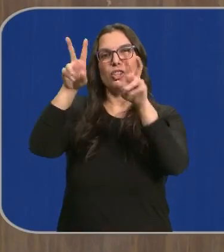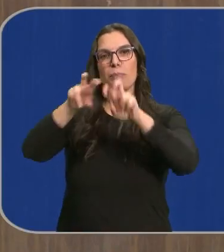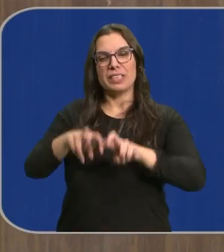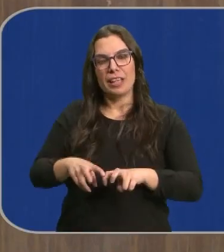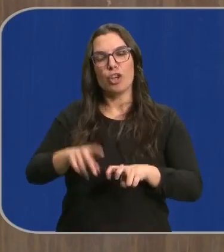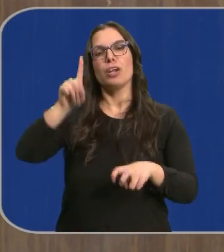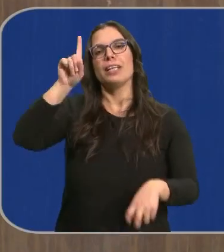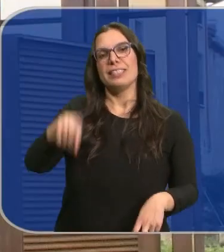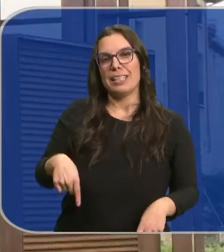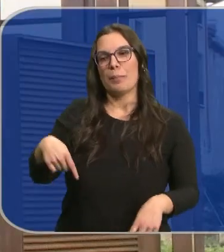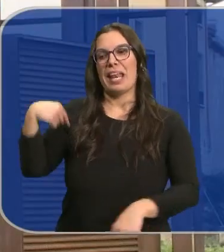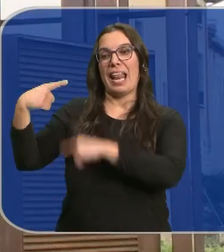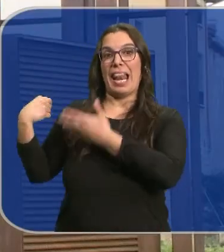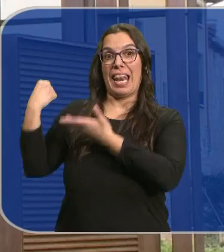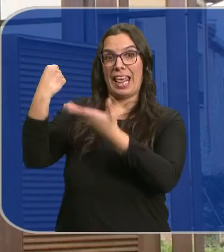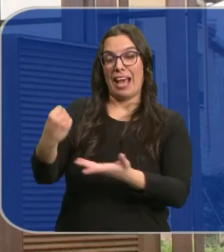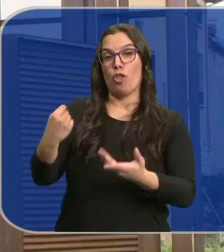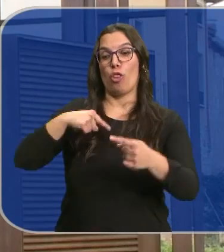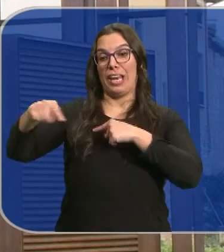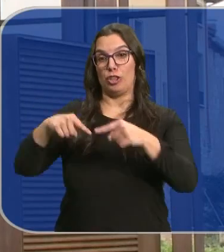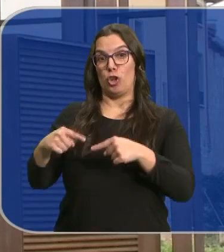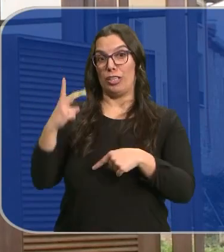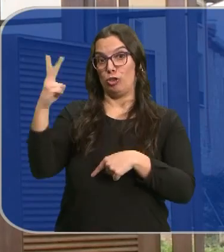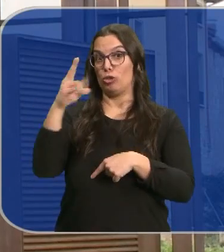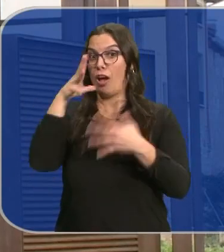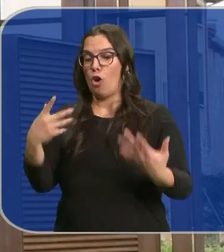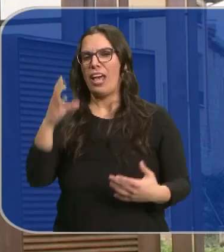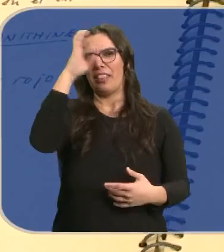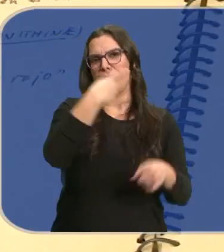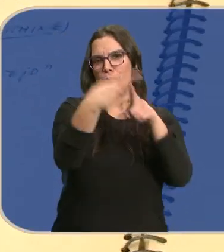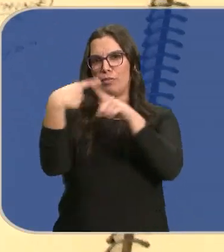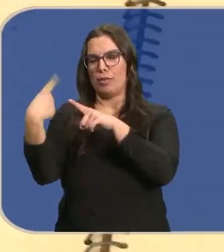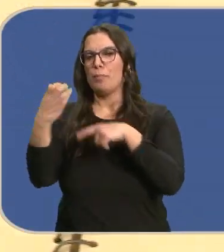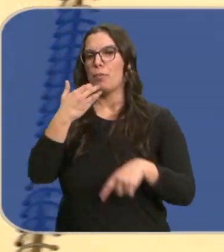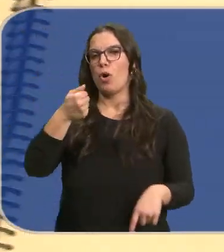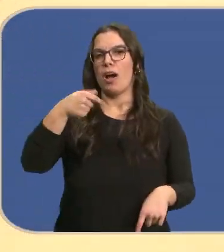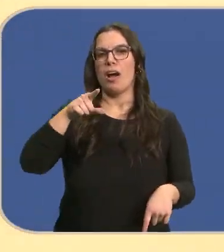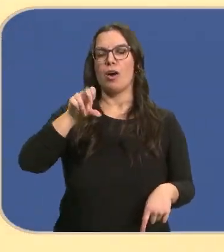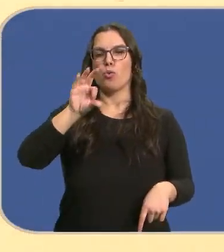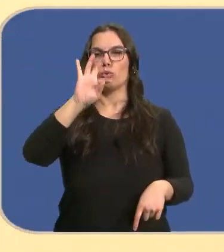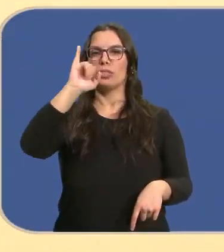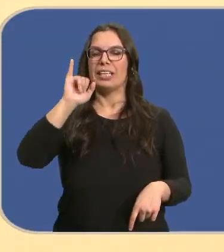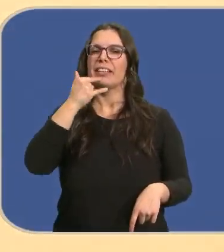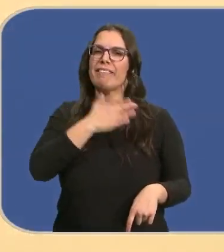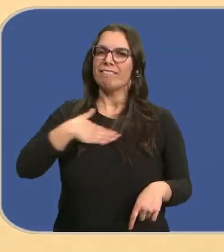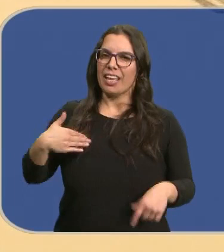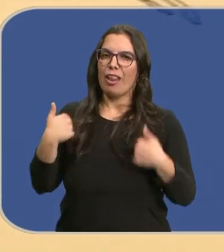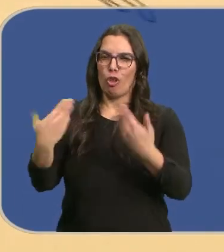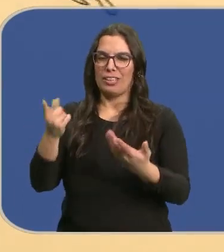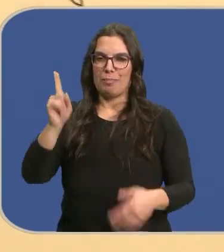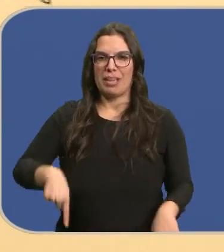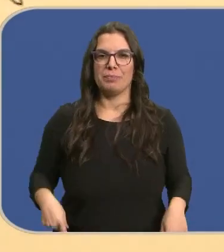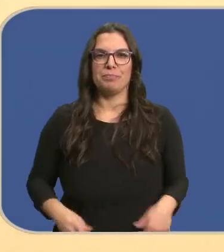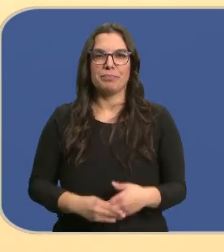al que se unirá también el legado de los actuales codirectores y de otros científicos como Jordi Agustí, que ya han expresado su deseo de